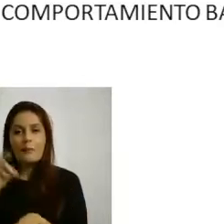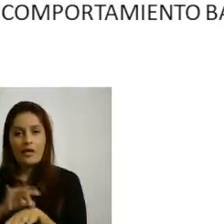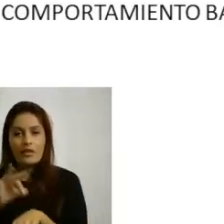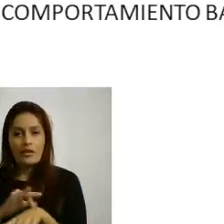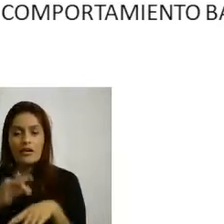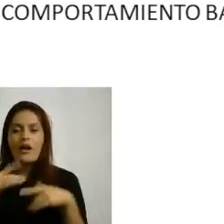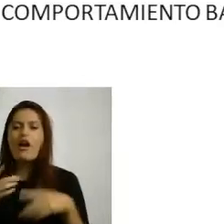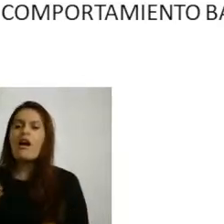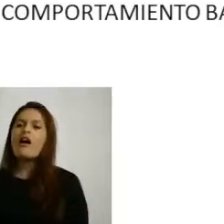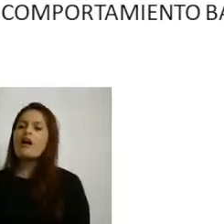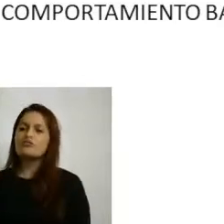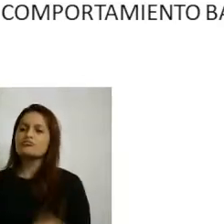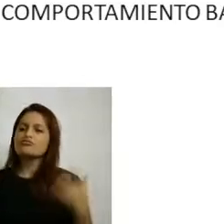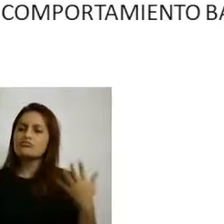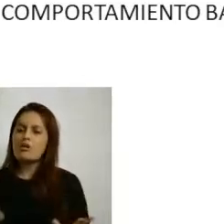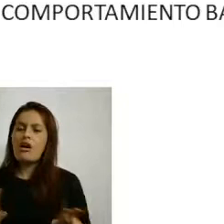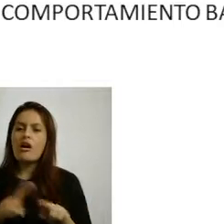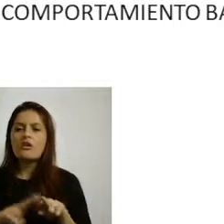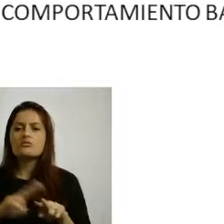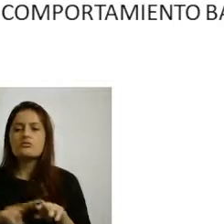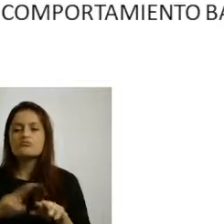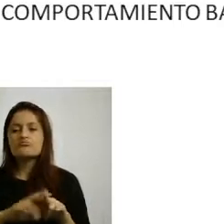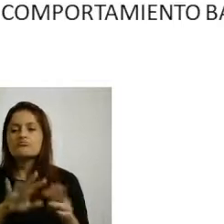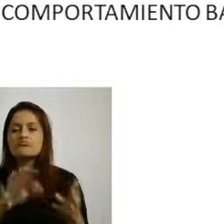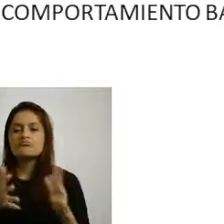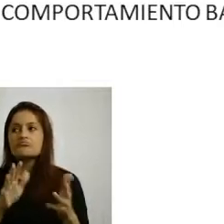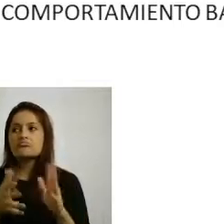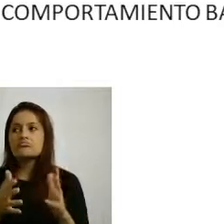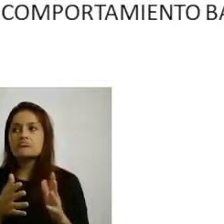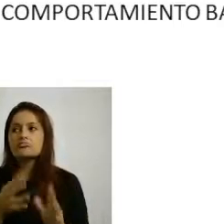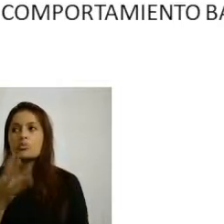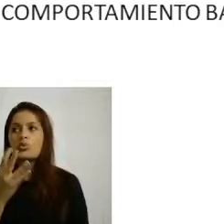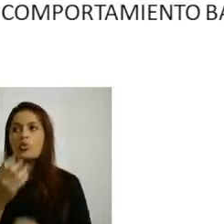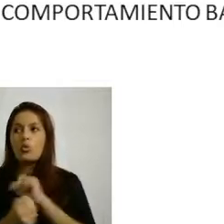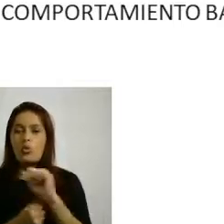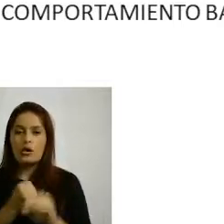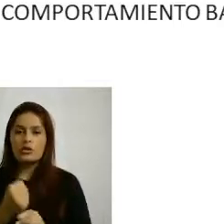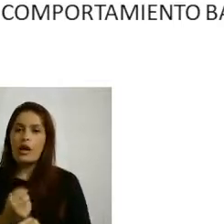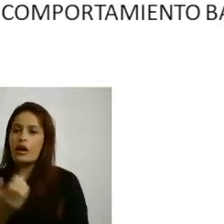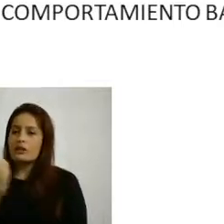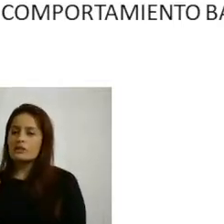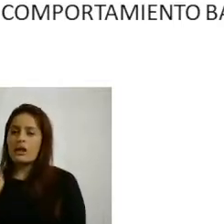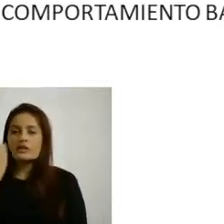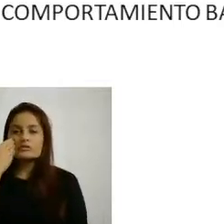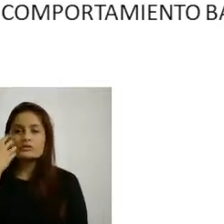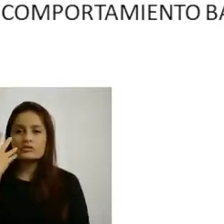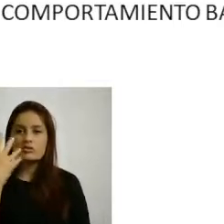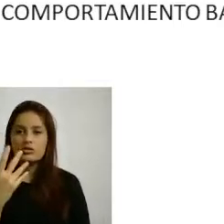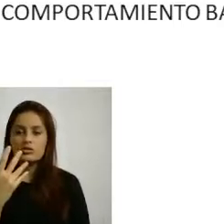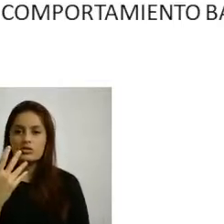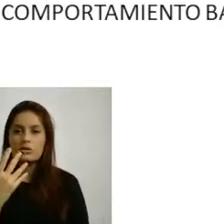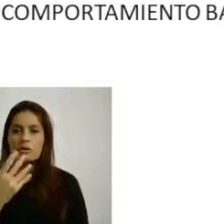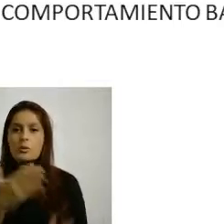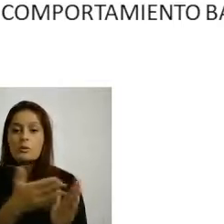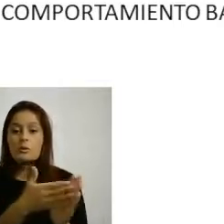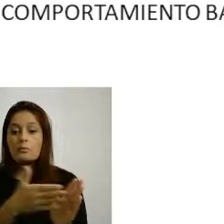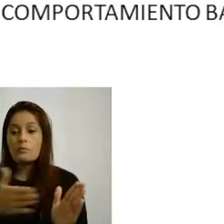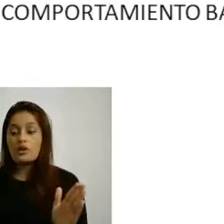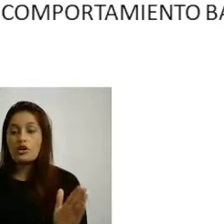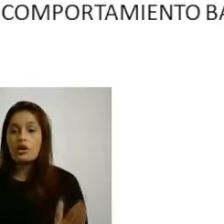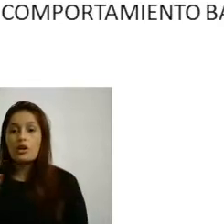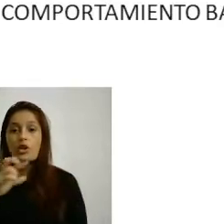hemos hecho anteriormente, cercano a los 4 años, casi 5. Es el periodo de